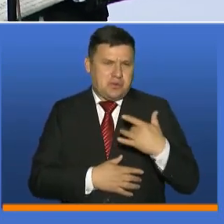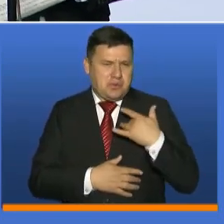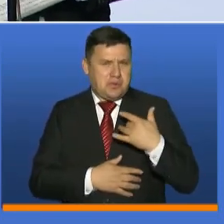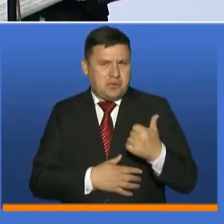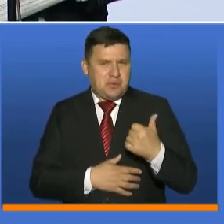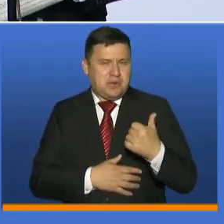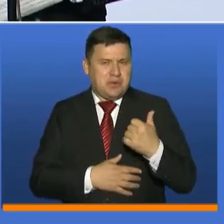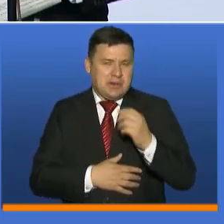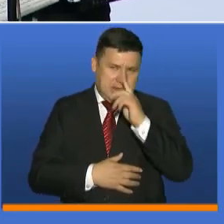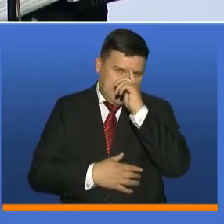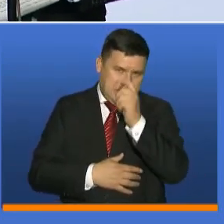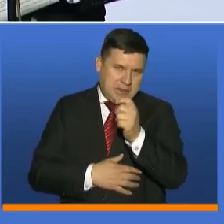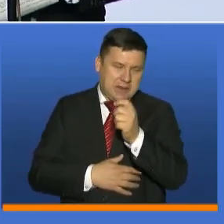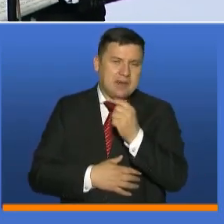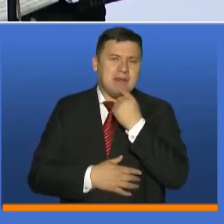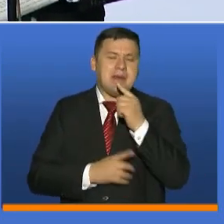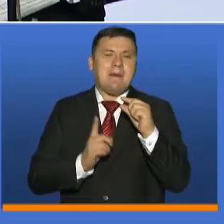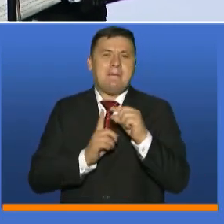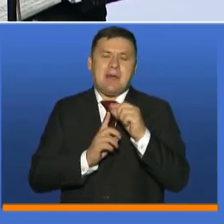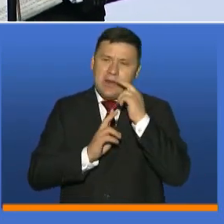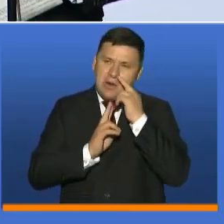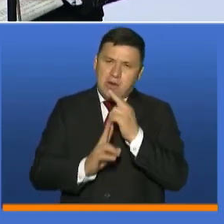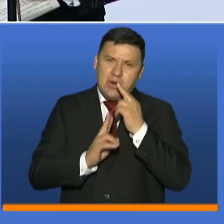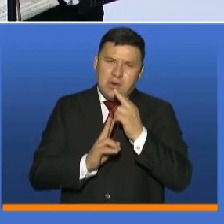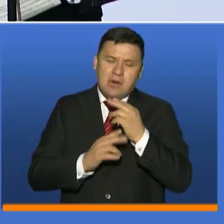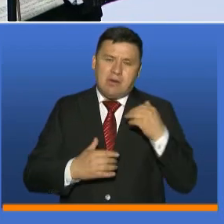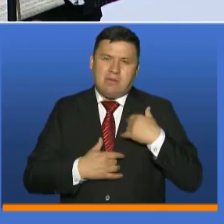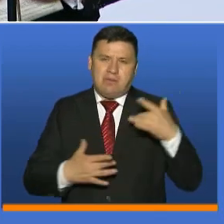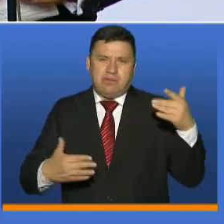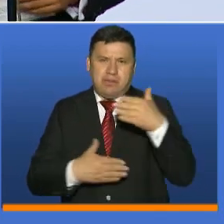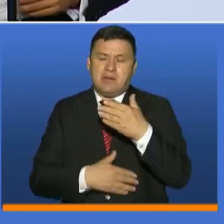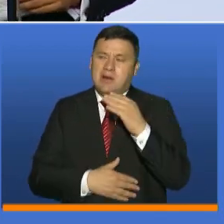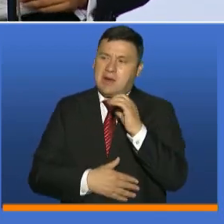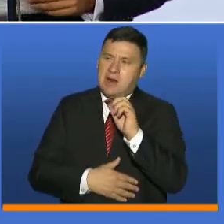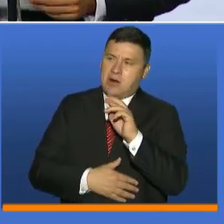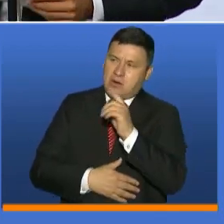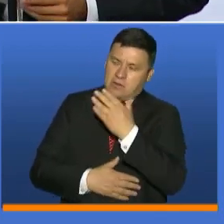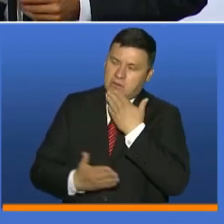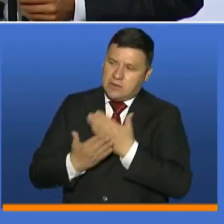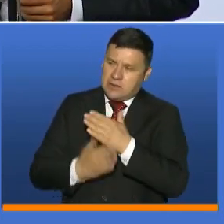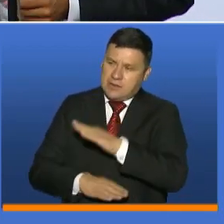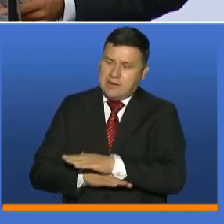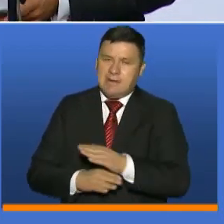una gran distinción a través de la palabra que más lo reconoce a ustedes como la solidaridad. Caro, buenas tardes.